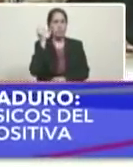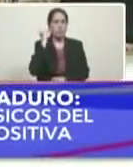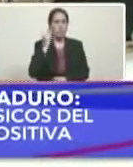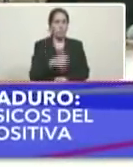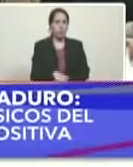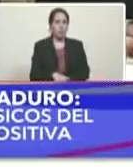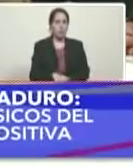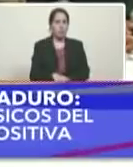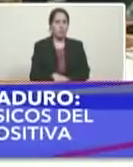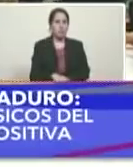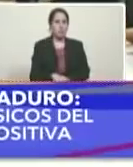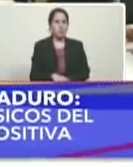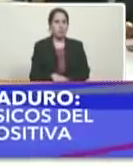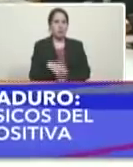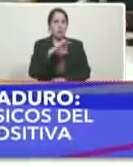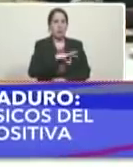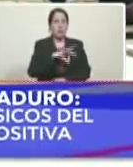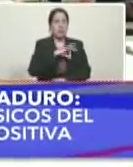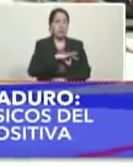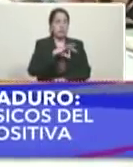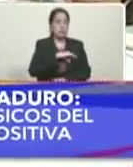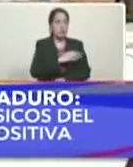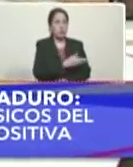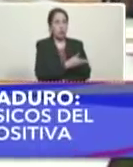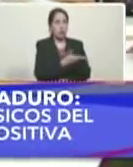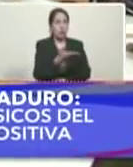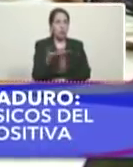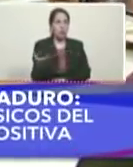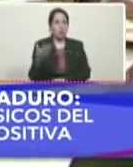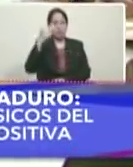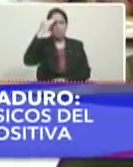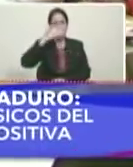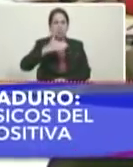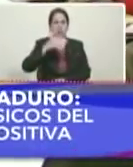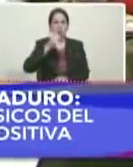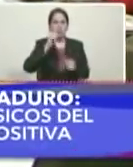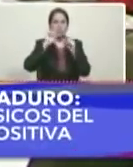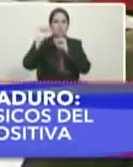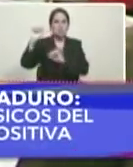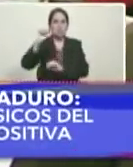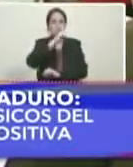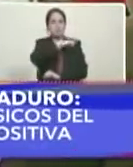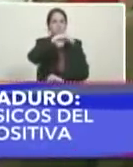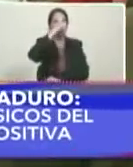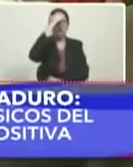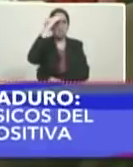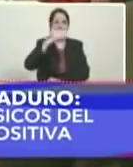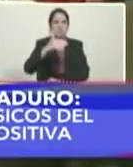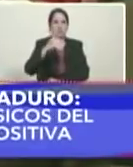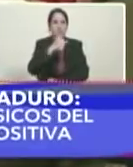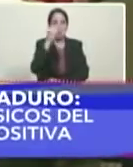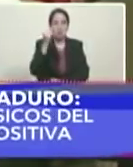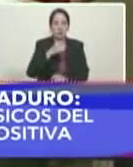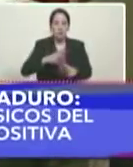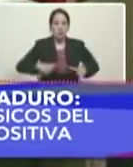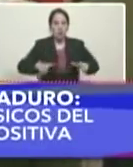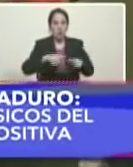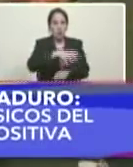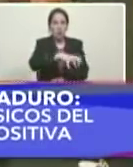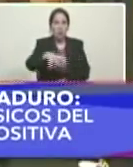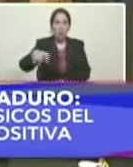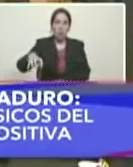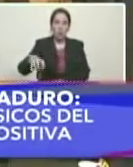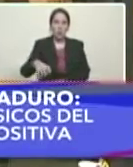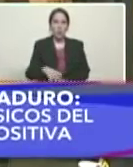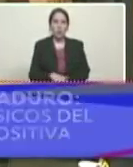señores oficiales jefes de las regiones de defensa integral de las zonas de defensa integral jefe de las unidades